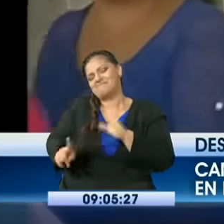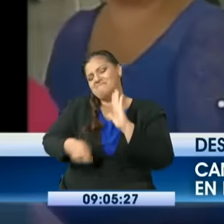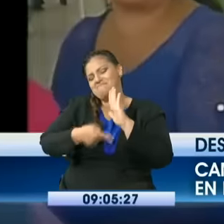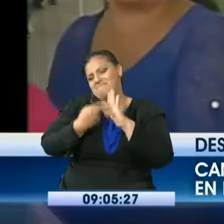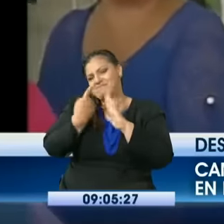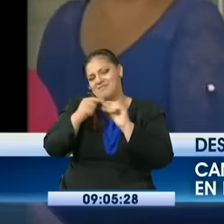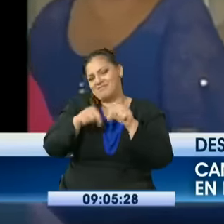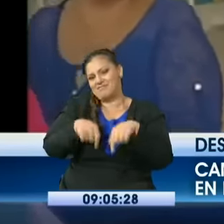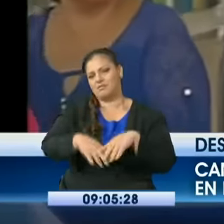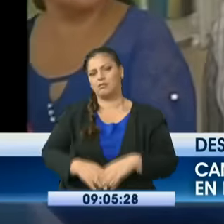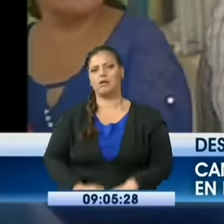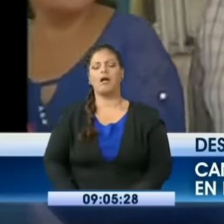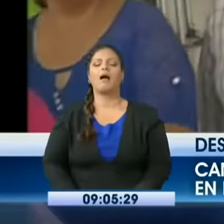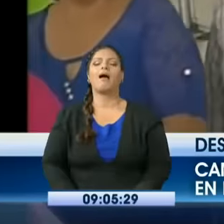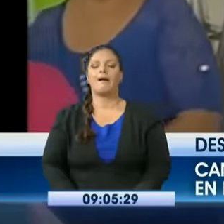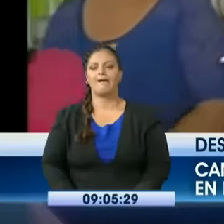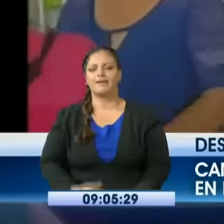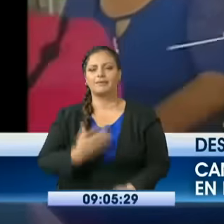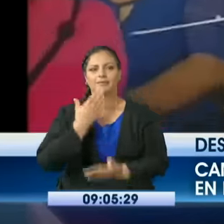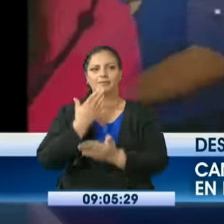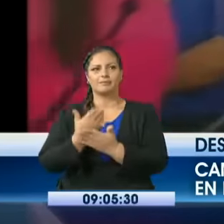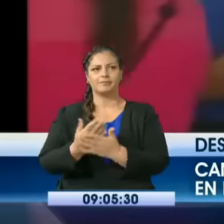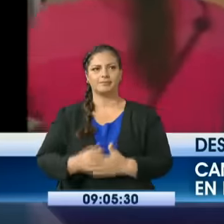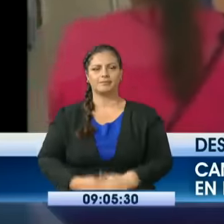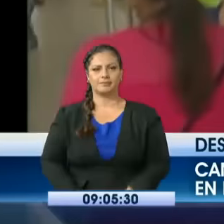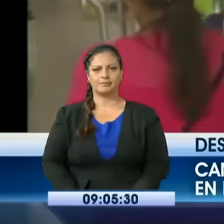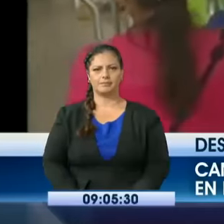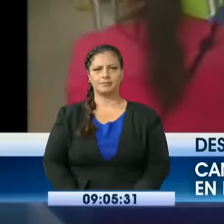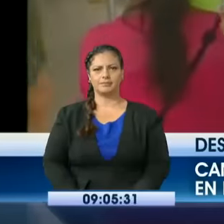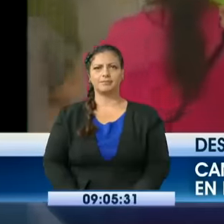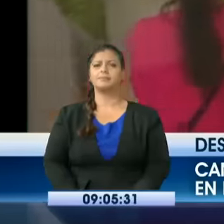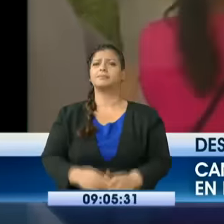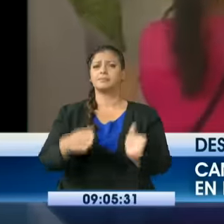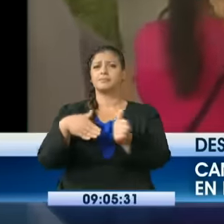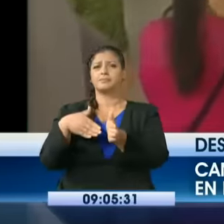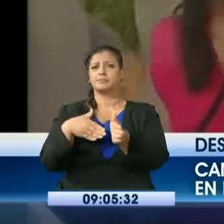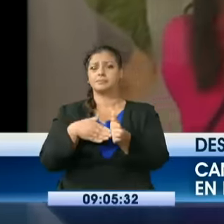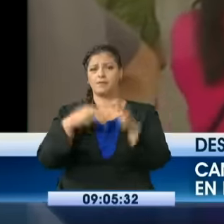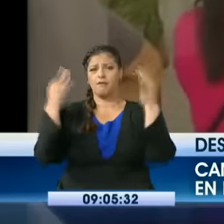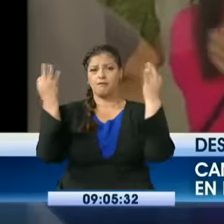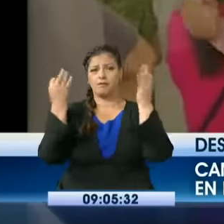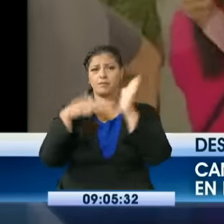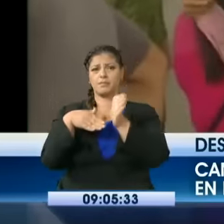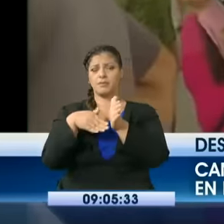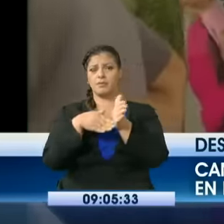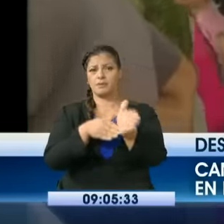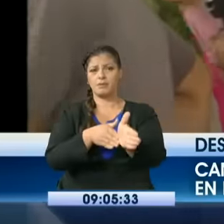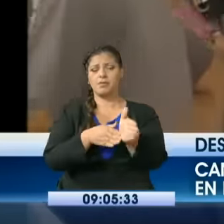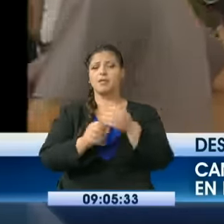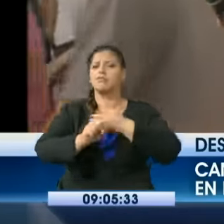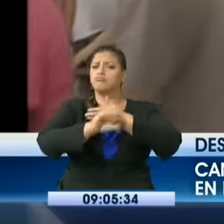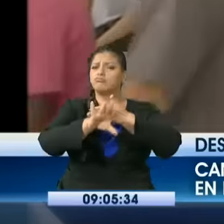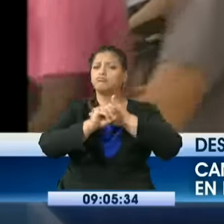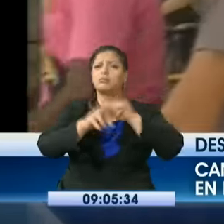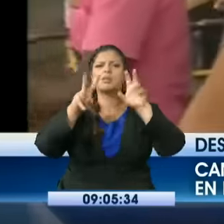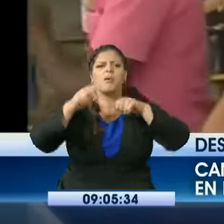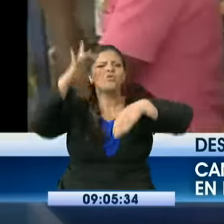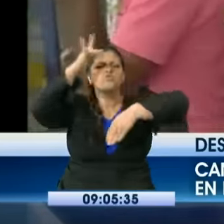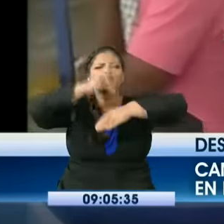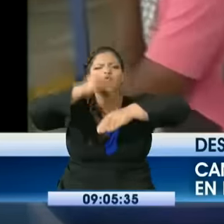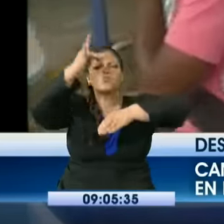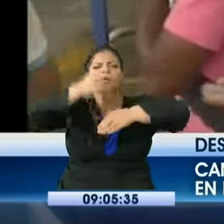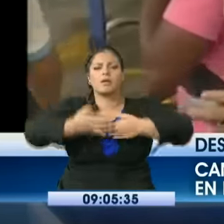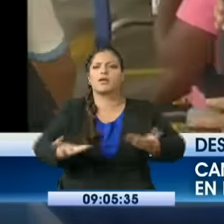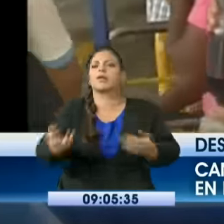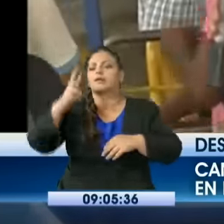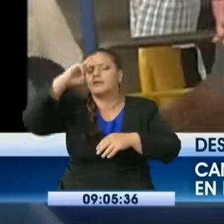Listo. Bien, lo que apunta la campaña No Te Toques es que las personas no se queden calladas, que no se conviertan en copartícipes de este tipo de